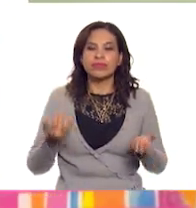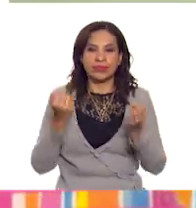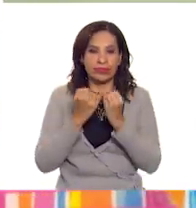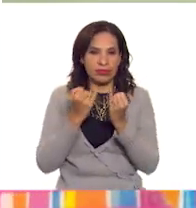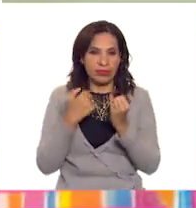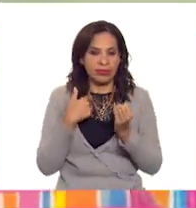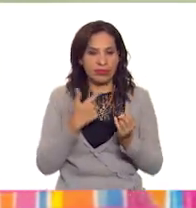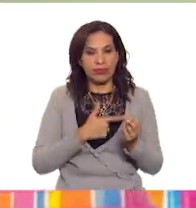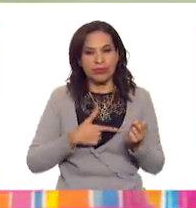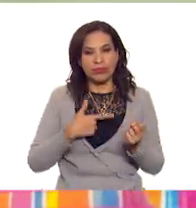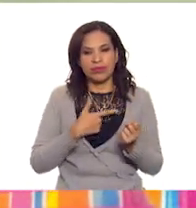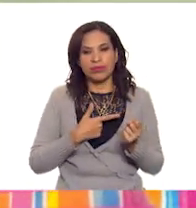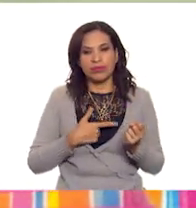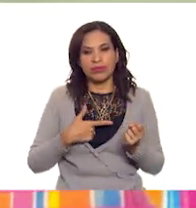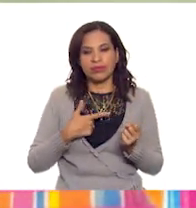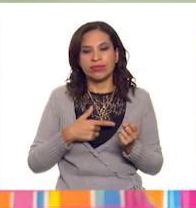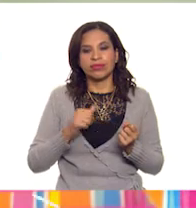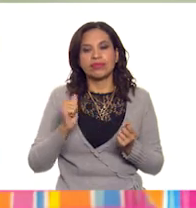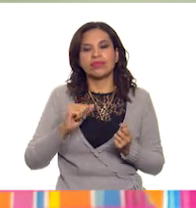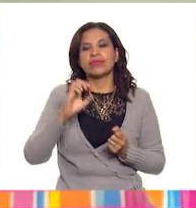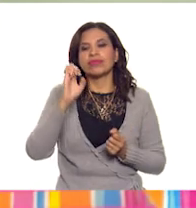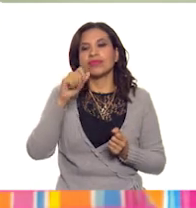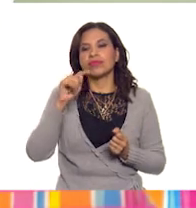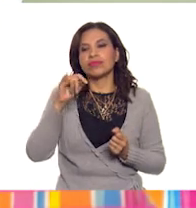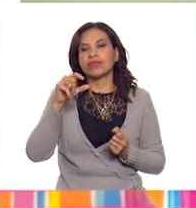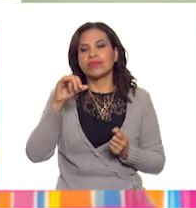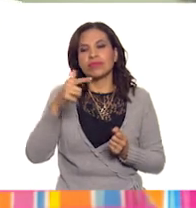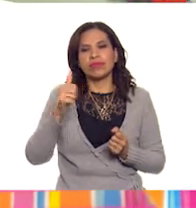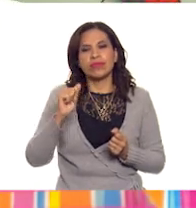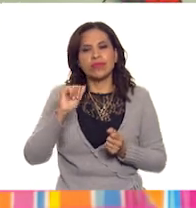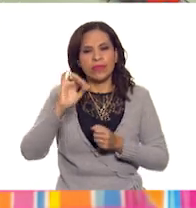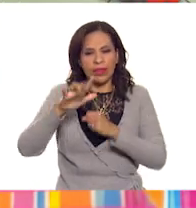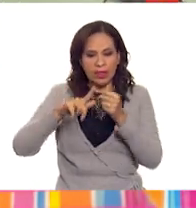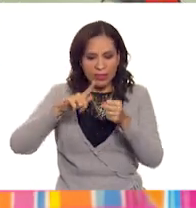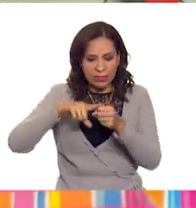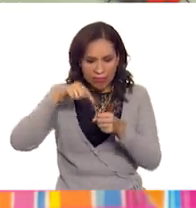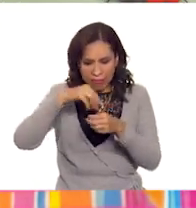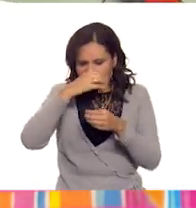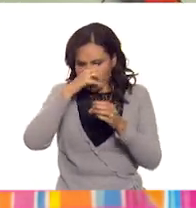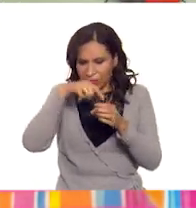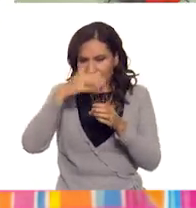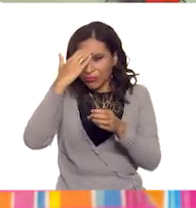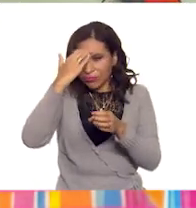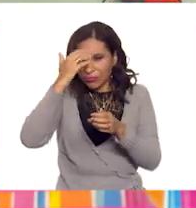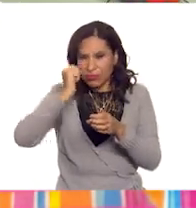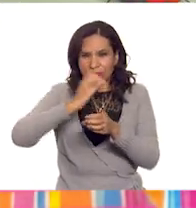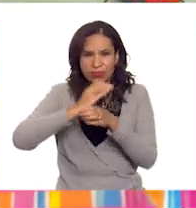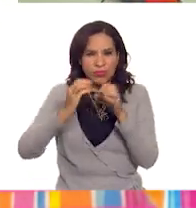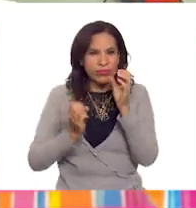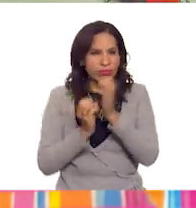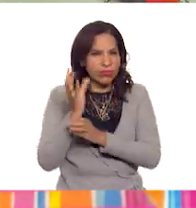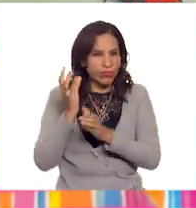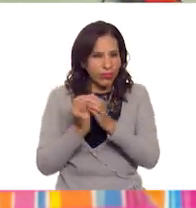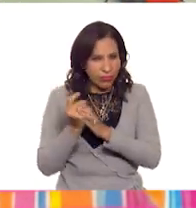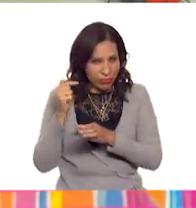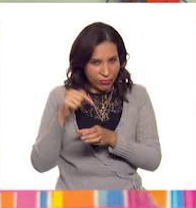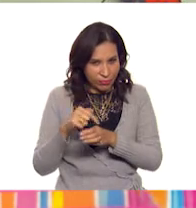También me gustaría ser entomóloga, porque me encantan los insectos y descubrir cosas nuevas sobre